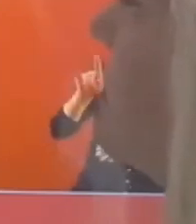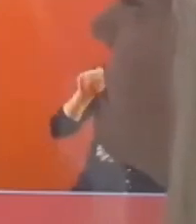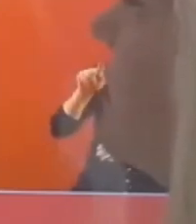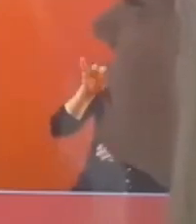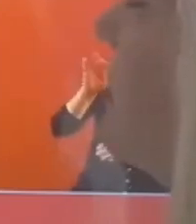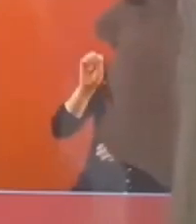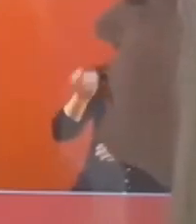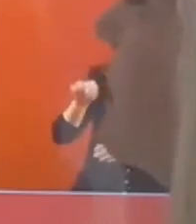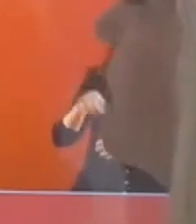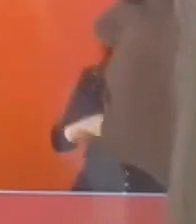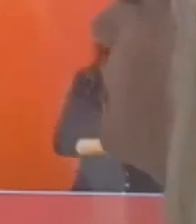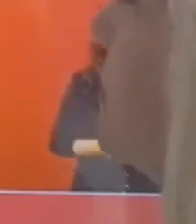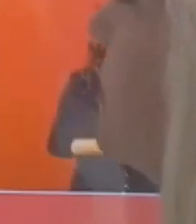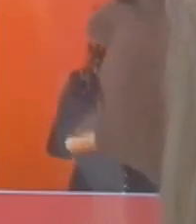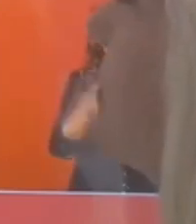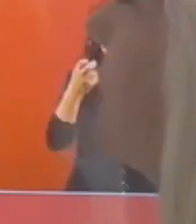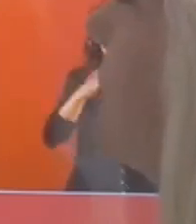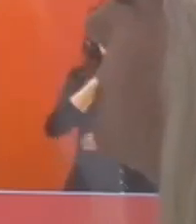de rehabilitación